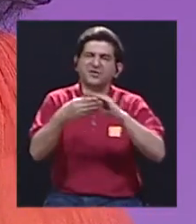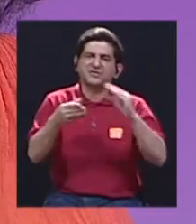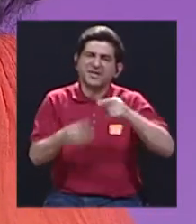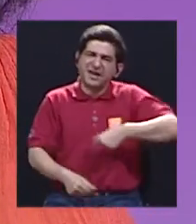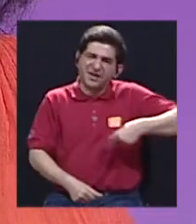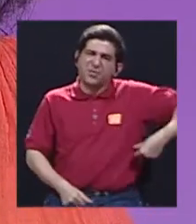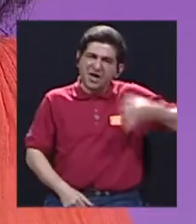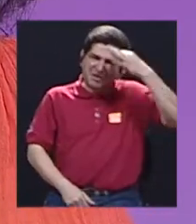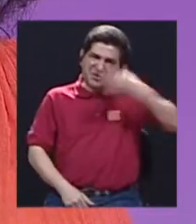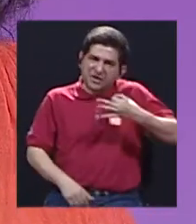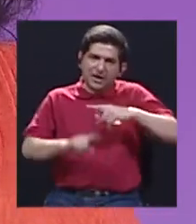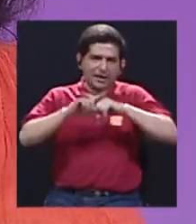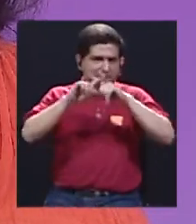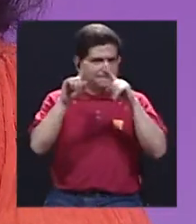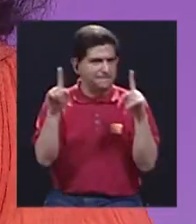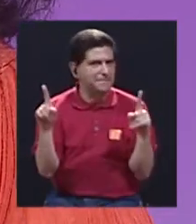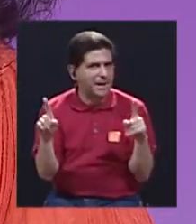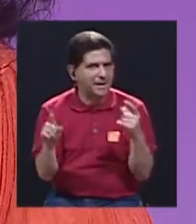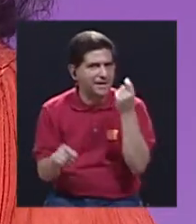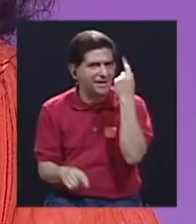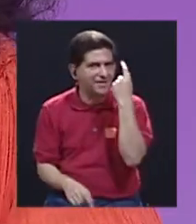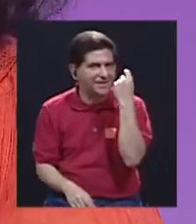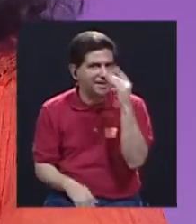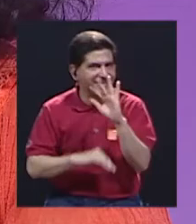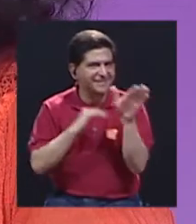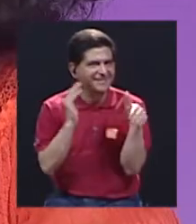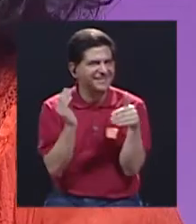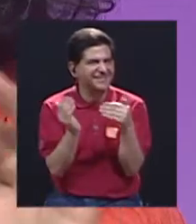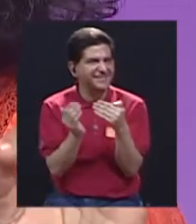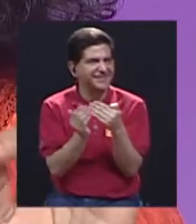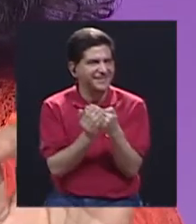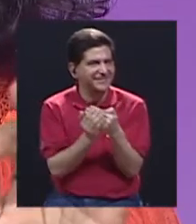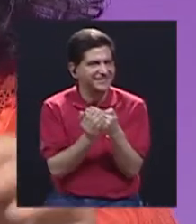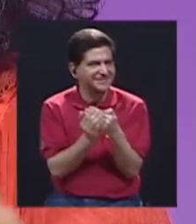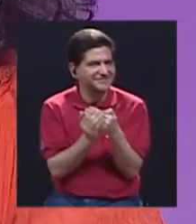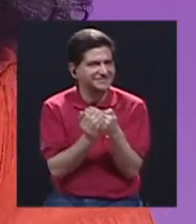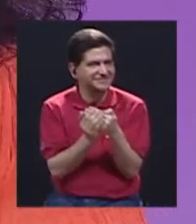costilla pero eso sí entendiendo lo